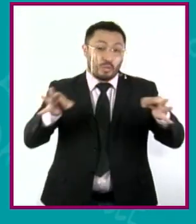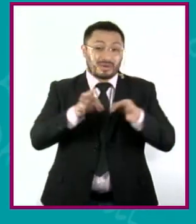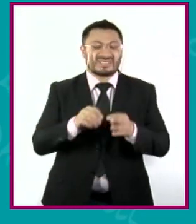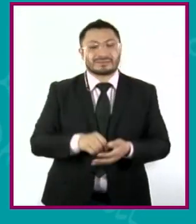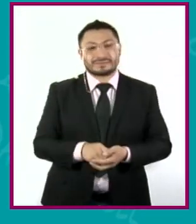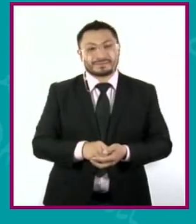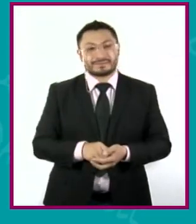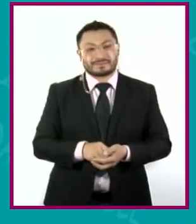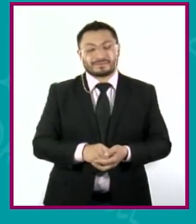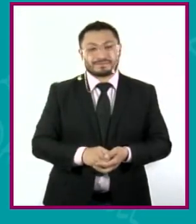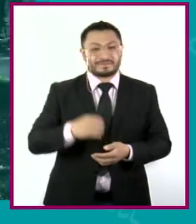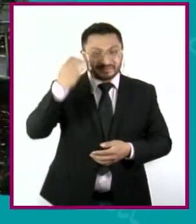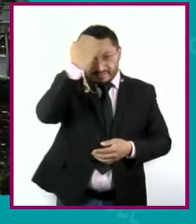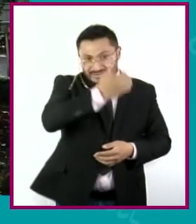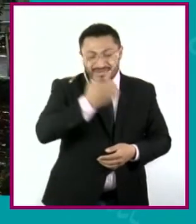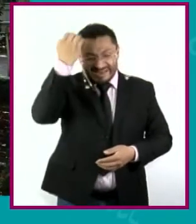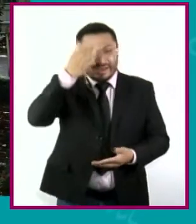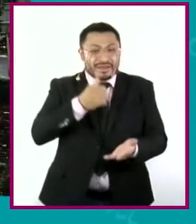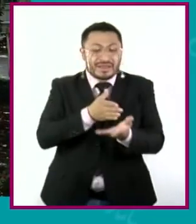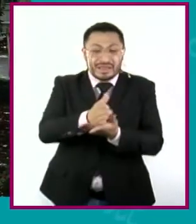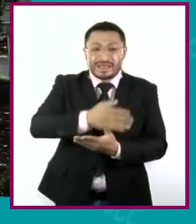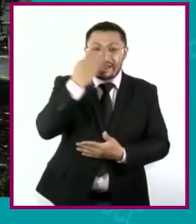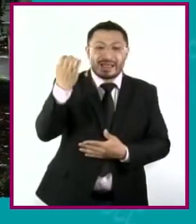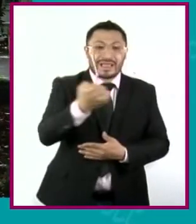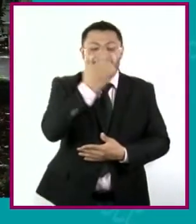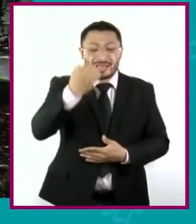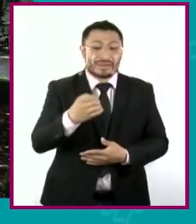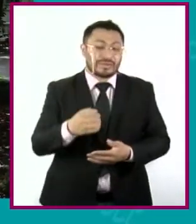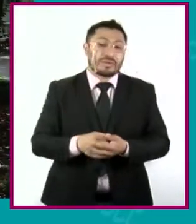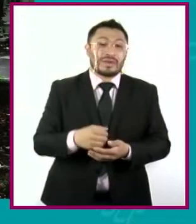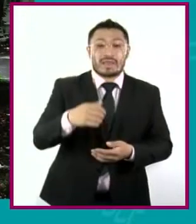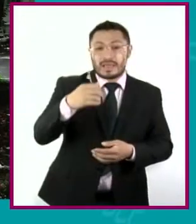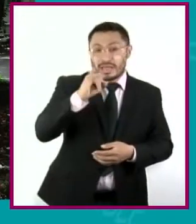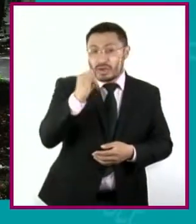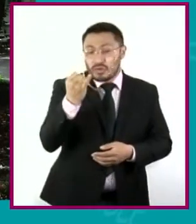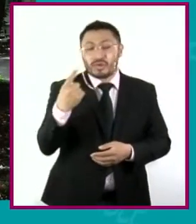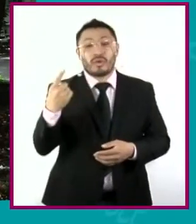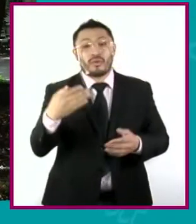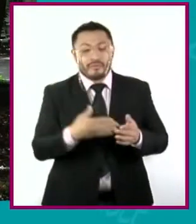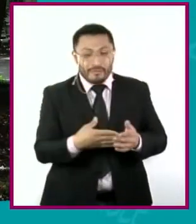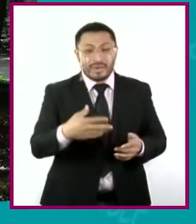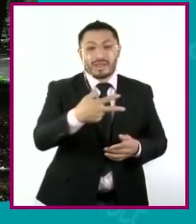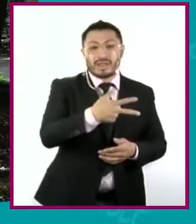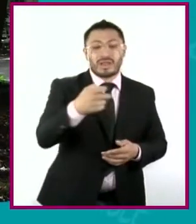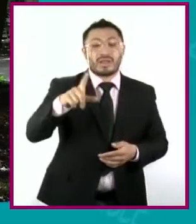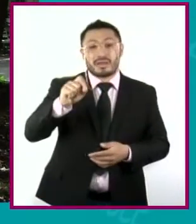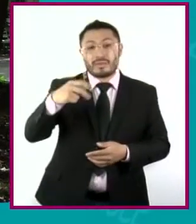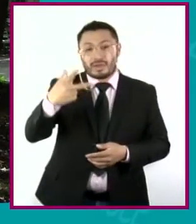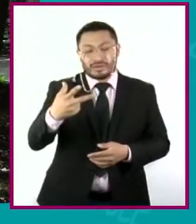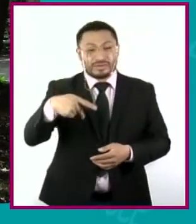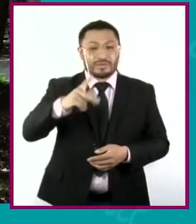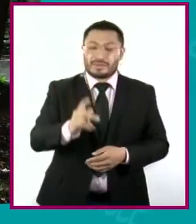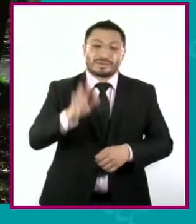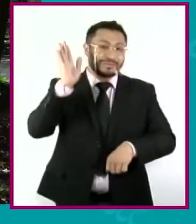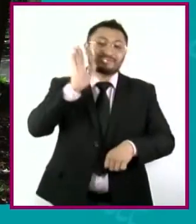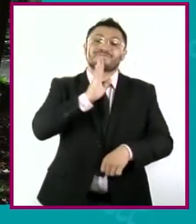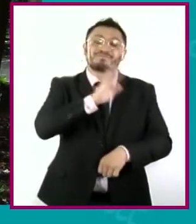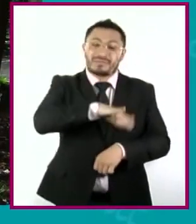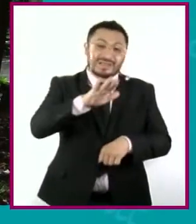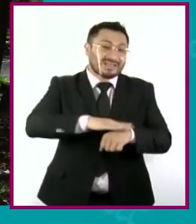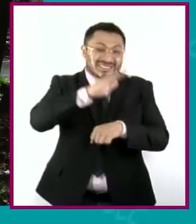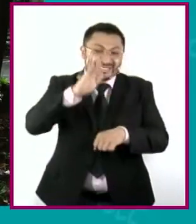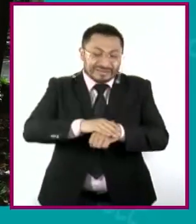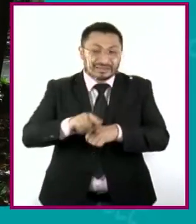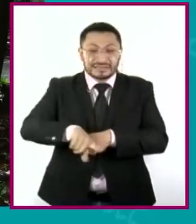Intentó el examen de ingreso a la École Polytechnique prematuramente en junio de 1828, pero fracasó. En julio